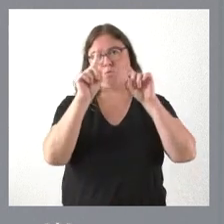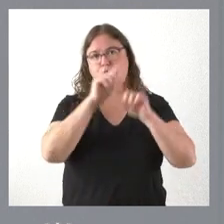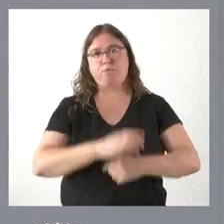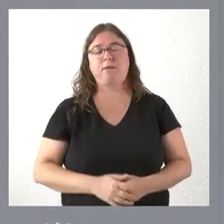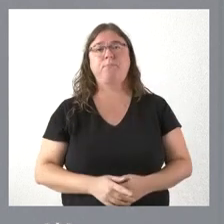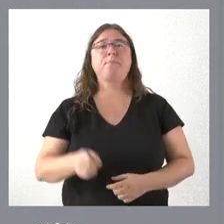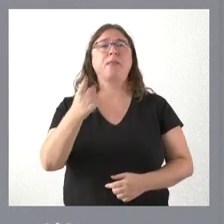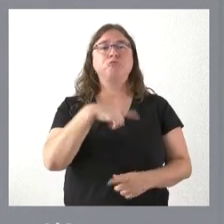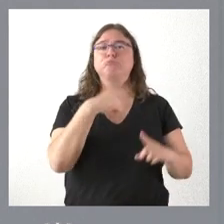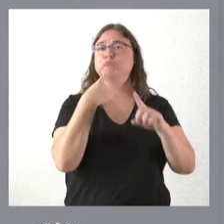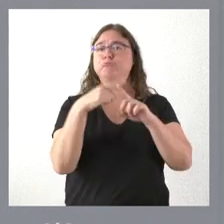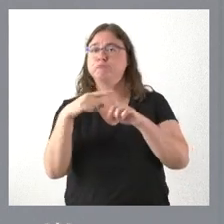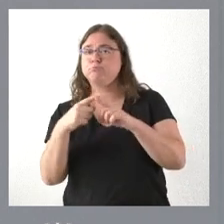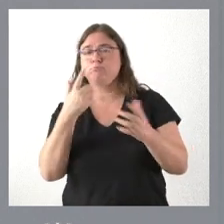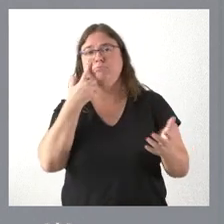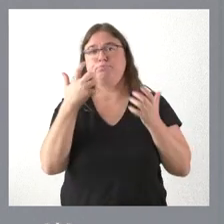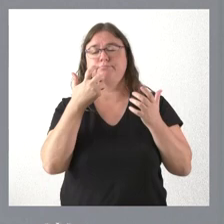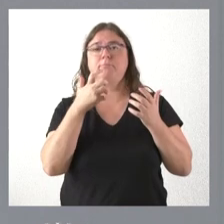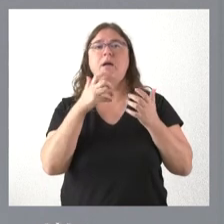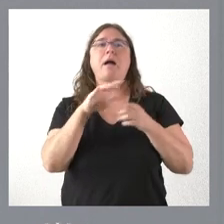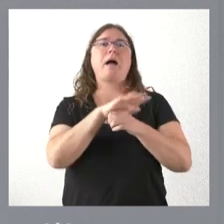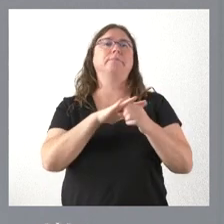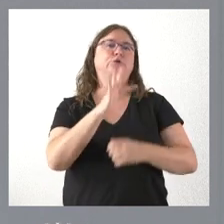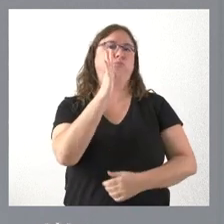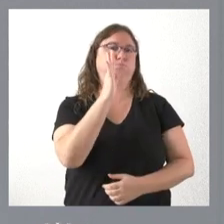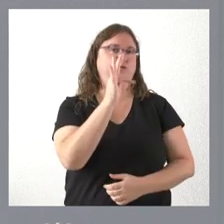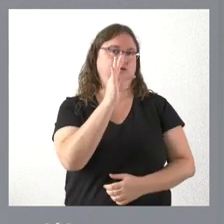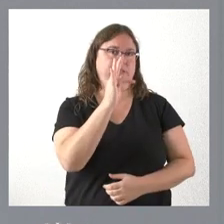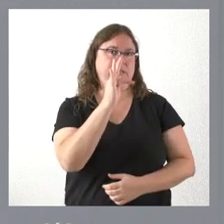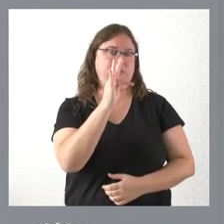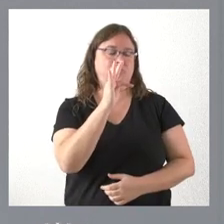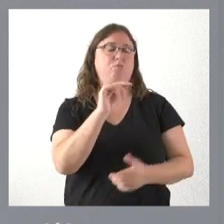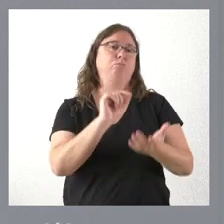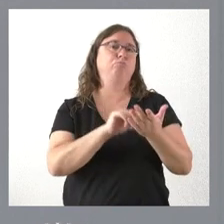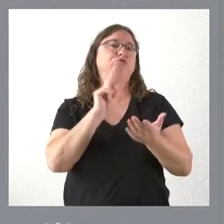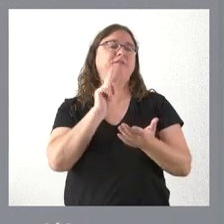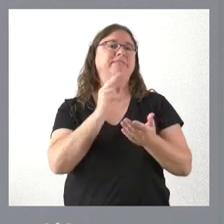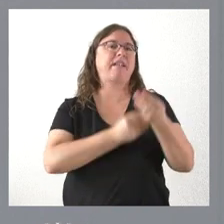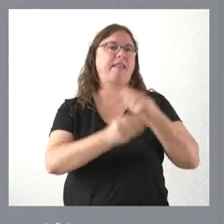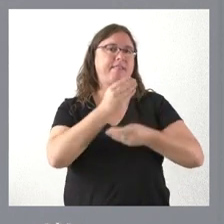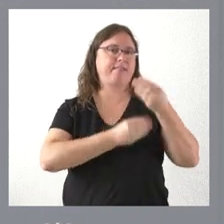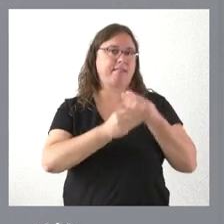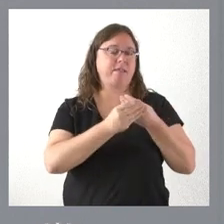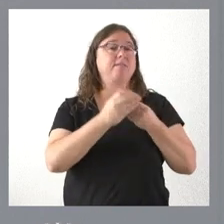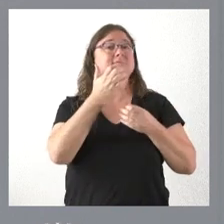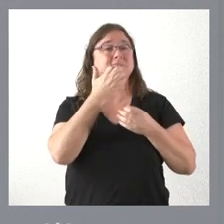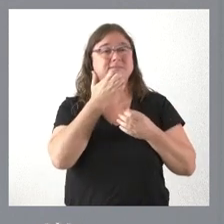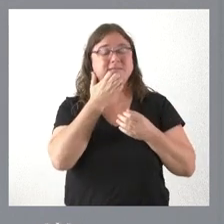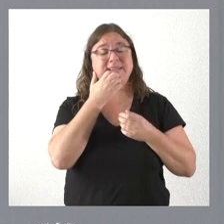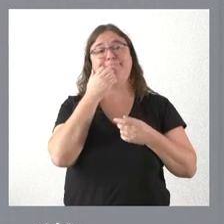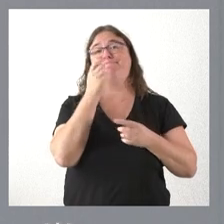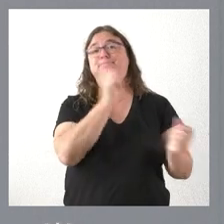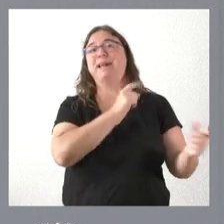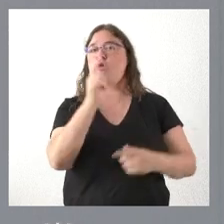algunos elementos que son destacables en el ámbito positivo desde el punto de vista demográfico sin lugar a dudas tener un saldo migratorio positivo